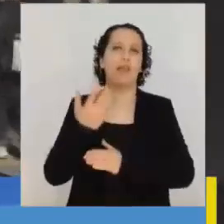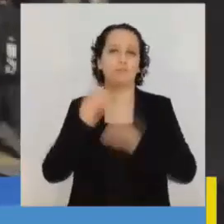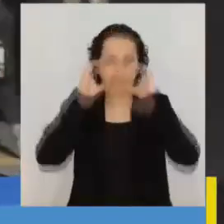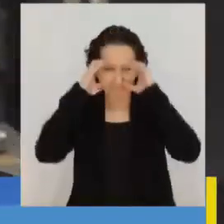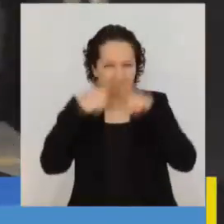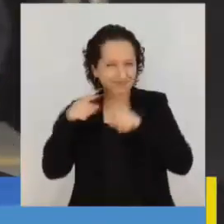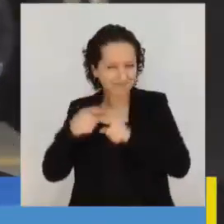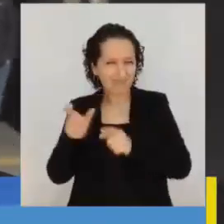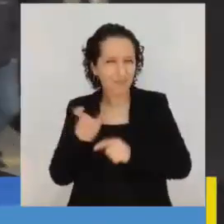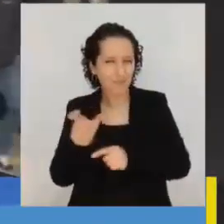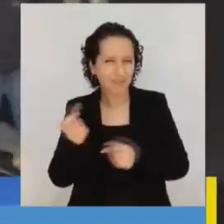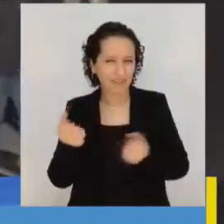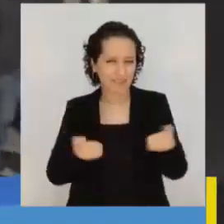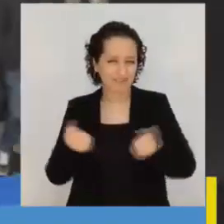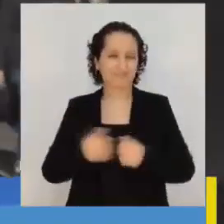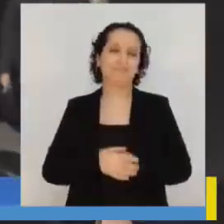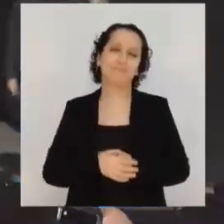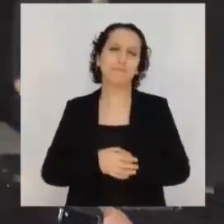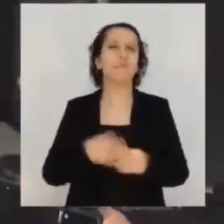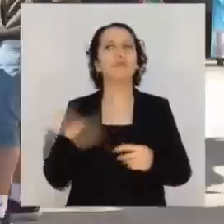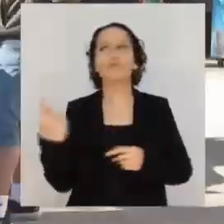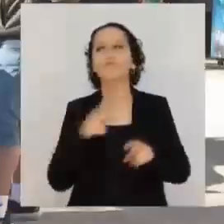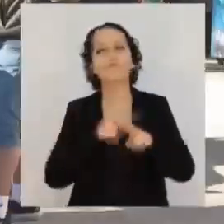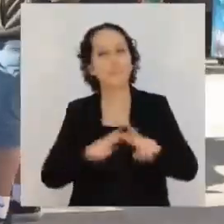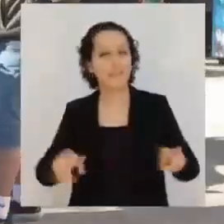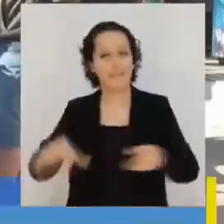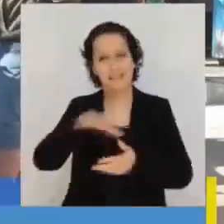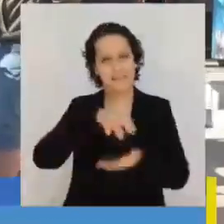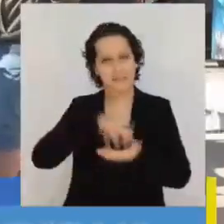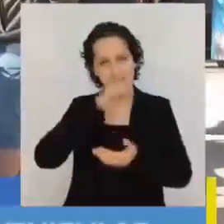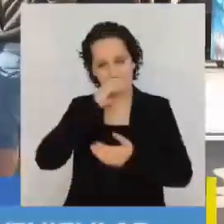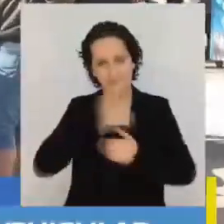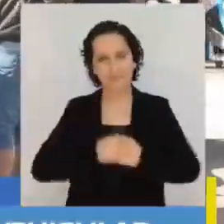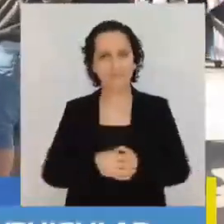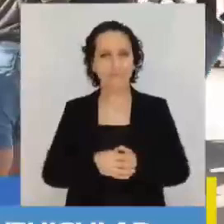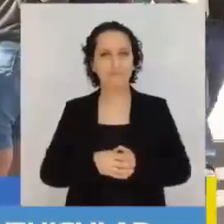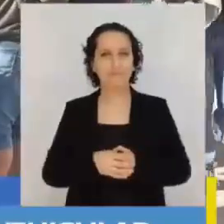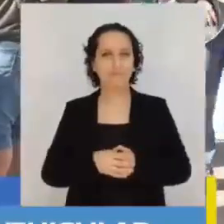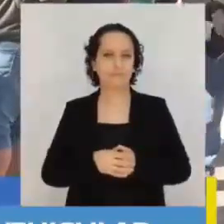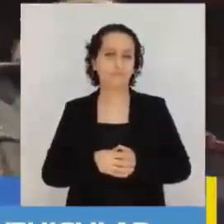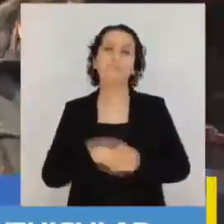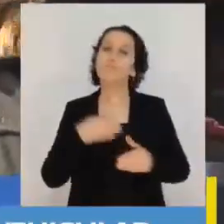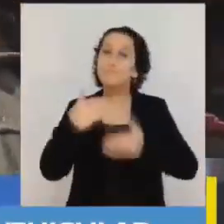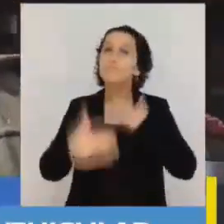hacer una convivencia sana en las vías de nuestras ciudades. Este trabajo continuará